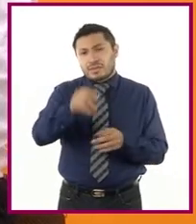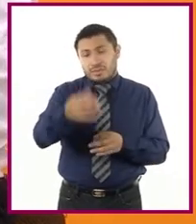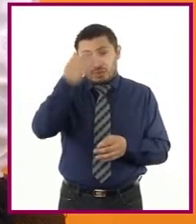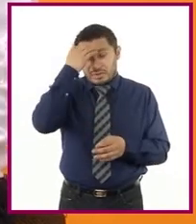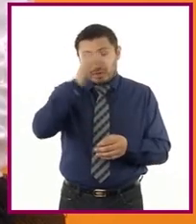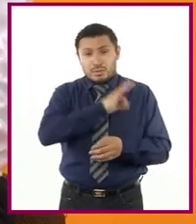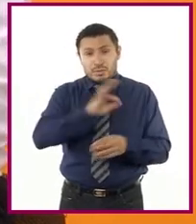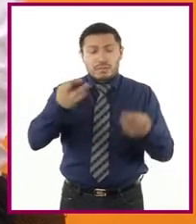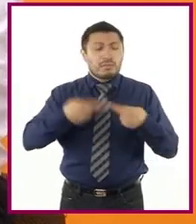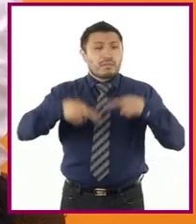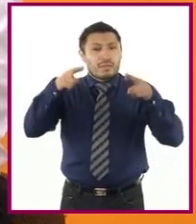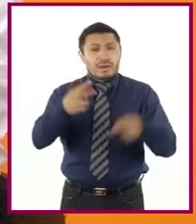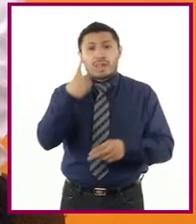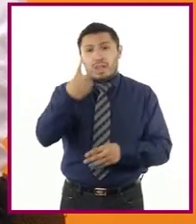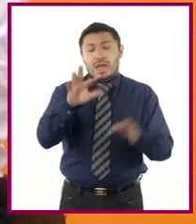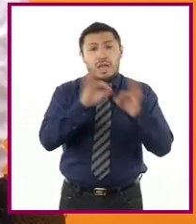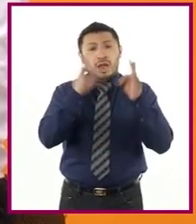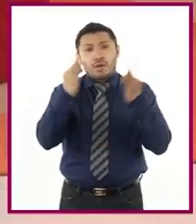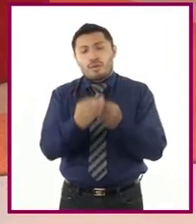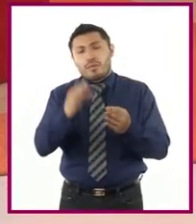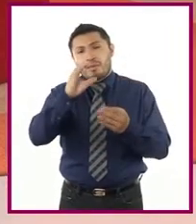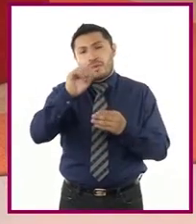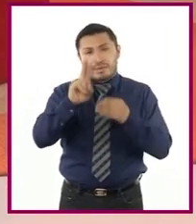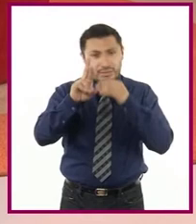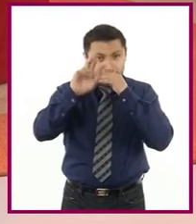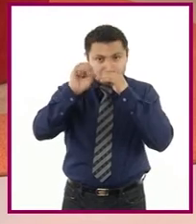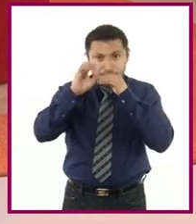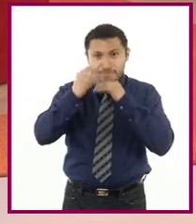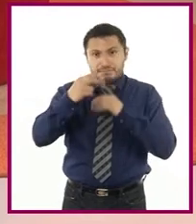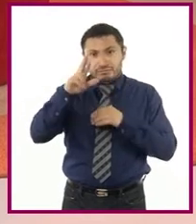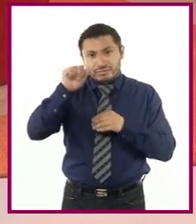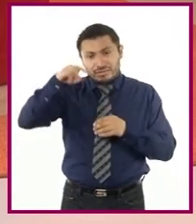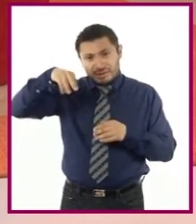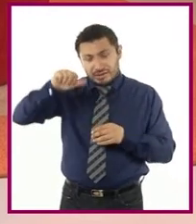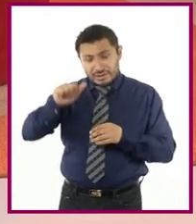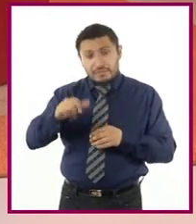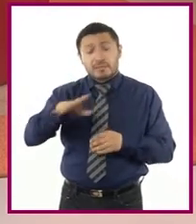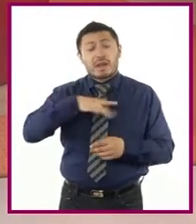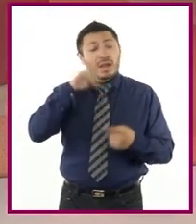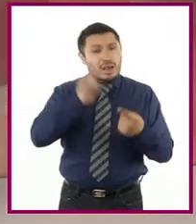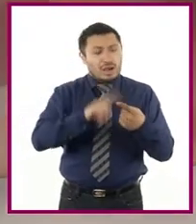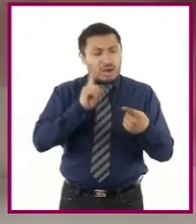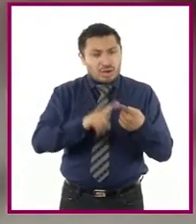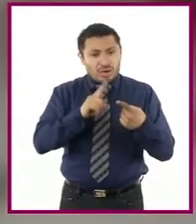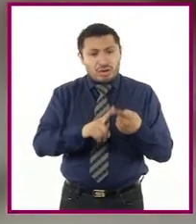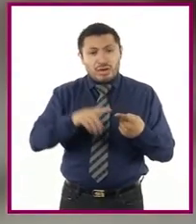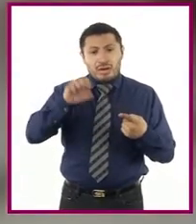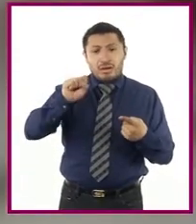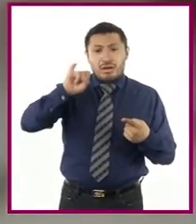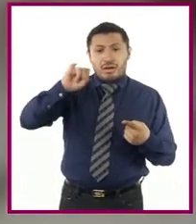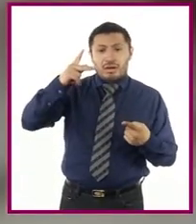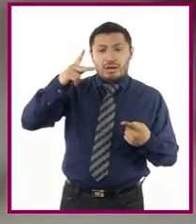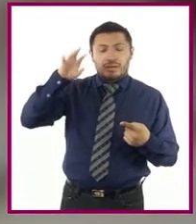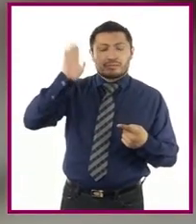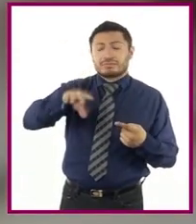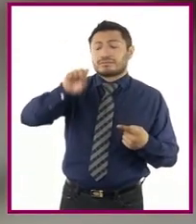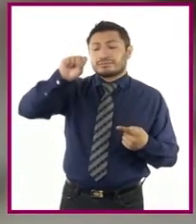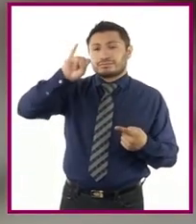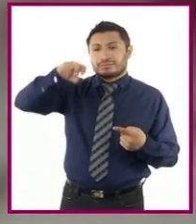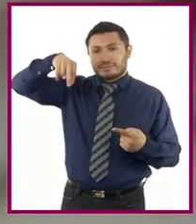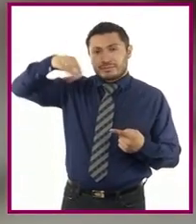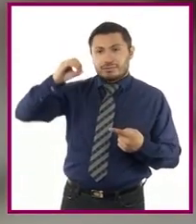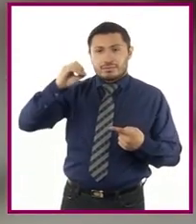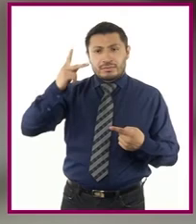representarse y que hay dos tipos de cursograma. Uno de ellos es el cursograma sinóptico. En él